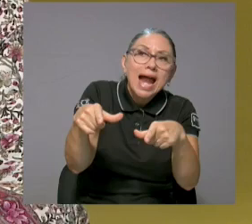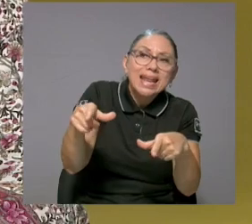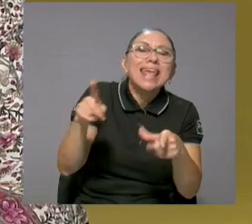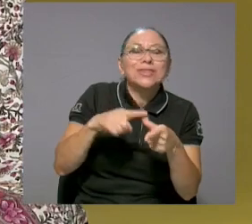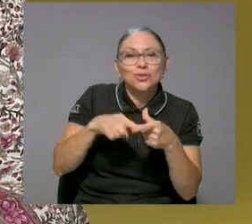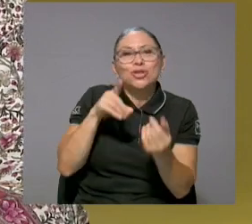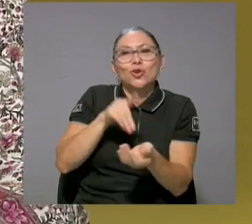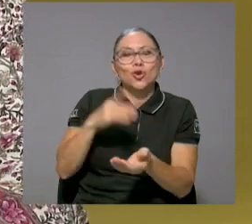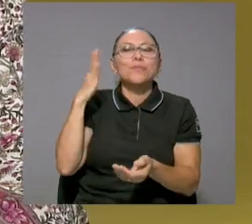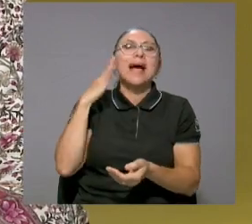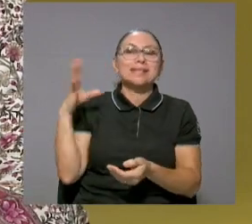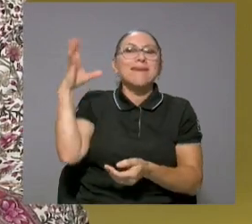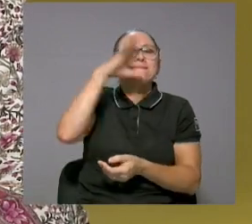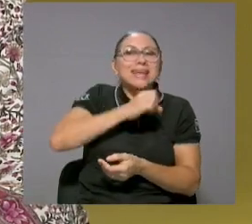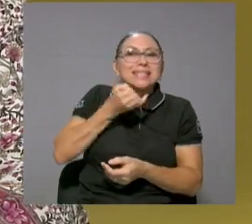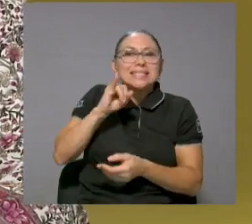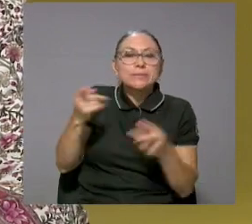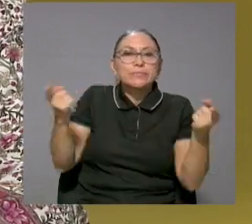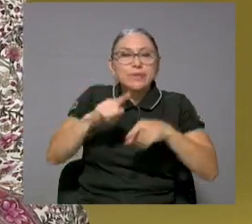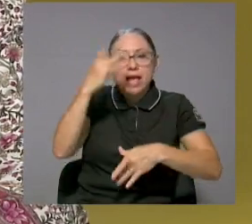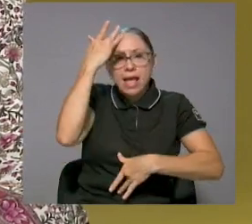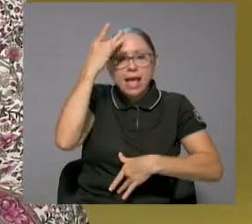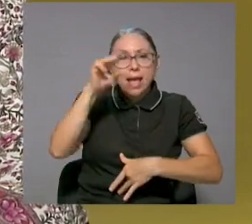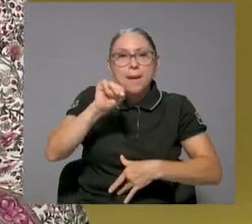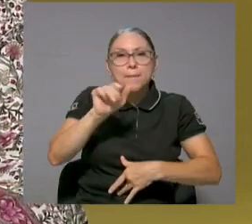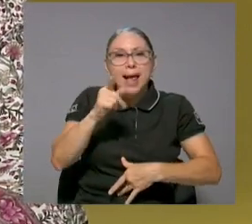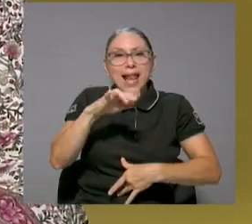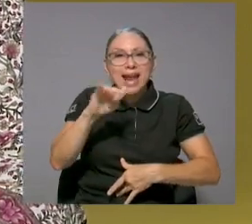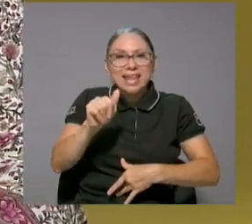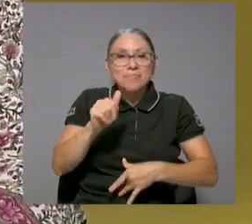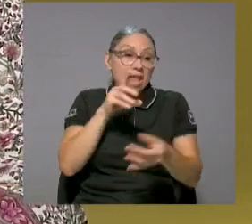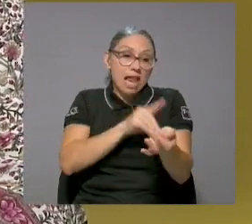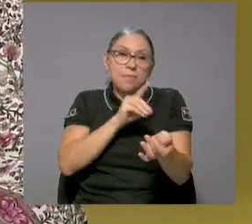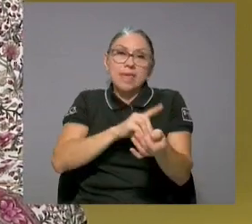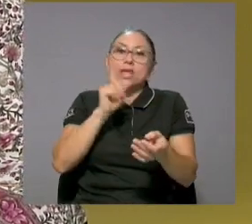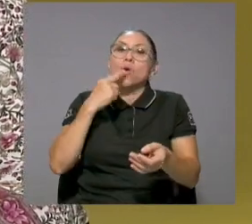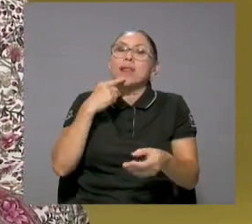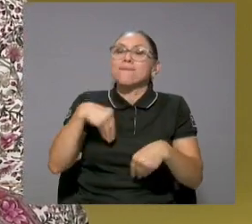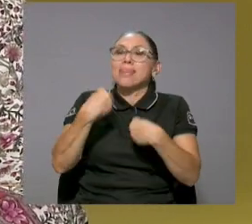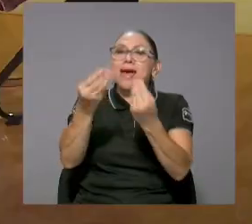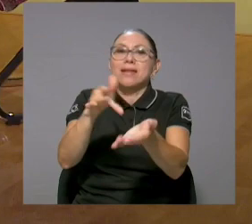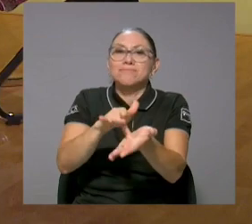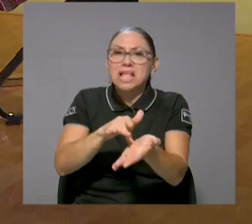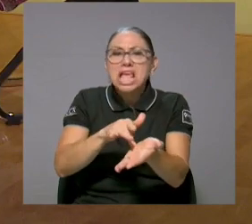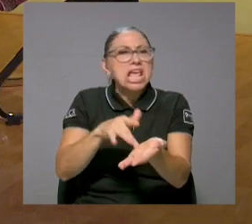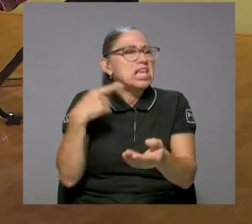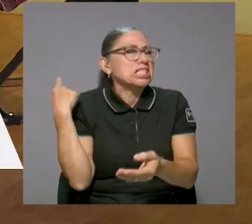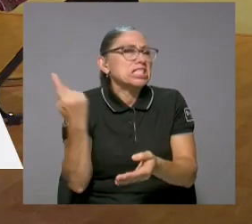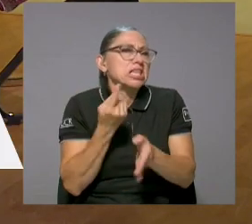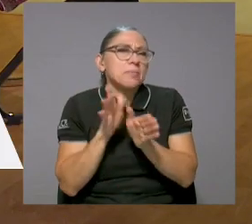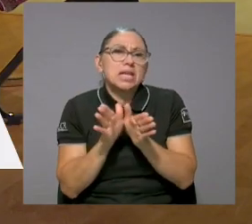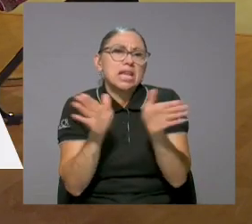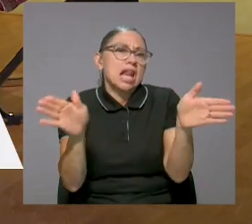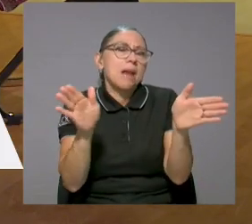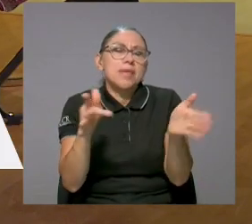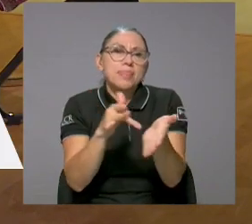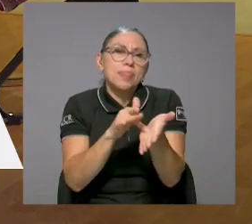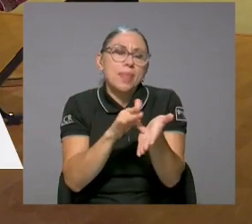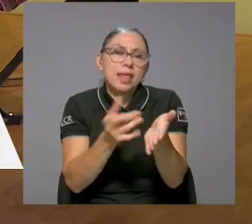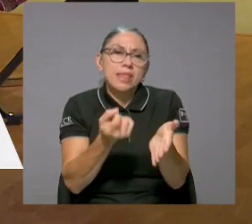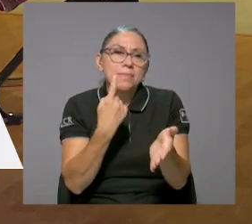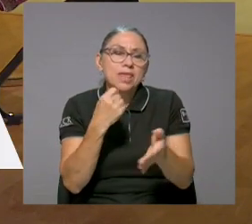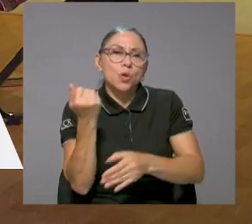pues se va a dar el tratamiento por los días que el médico estime, que usualmente es un tratamiento por 14 días.